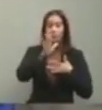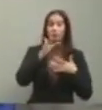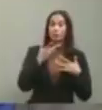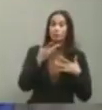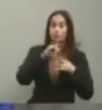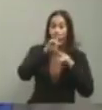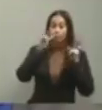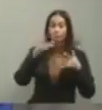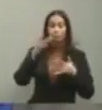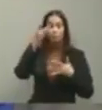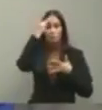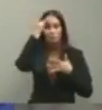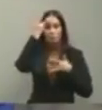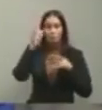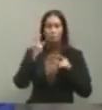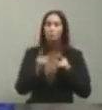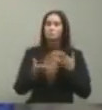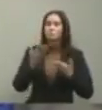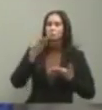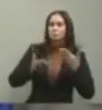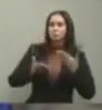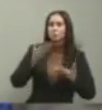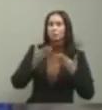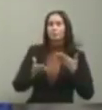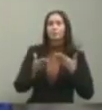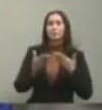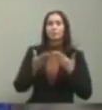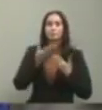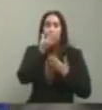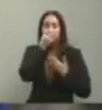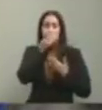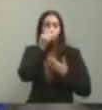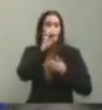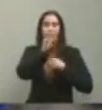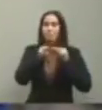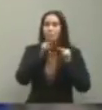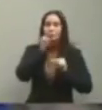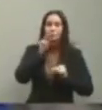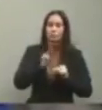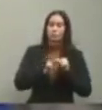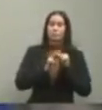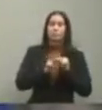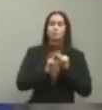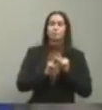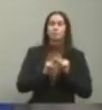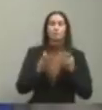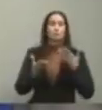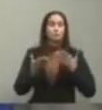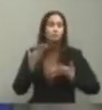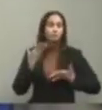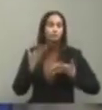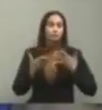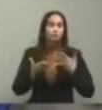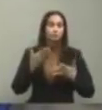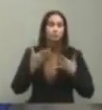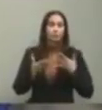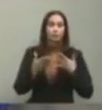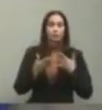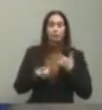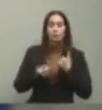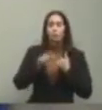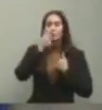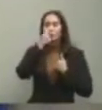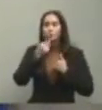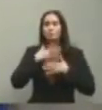cuadro respiratorio es muy muy probablemente que sea un resfriado común o que tengan algún tipo de los virus respiratorios